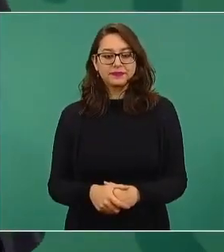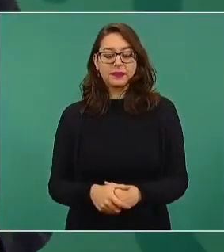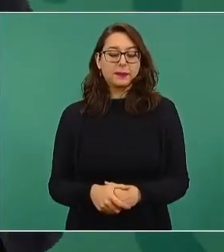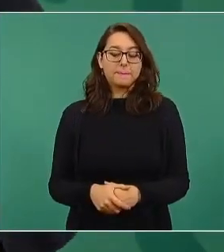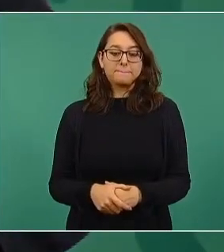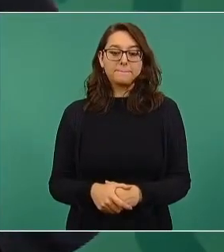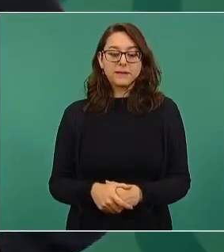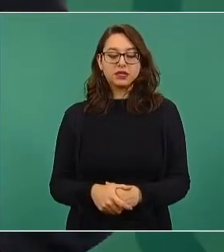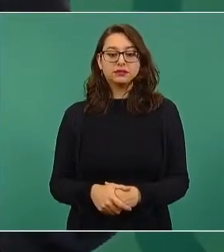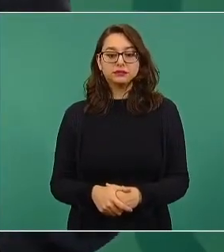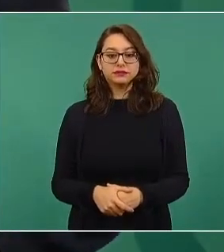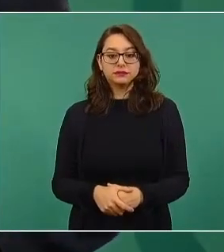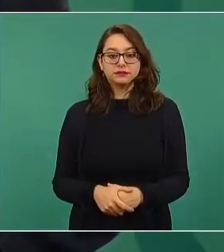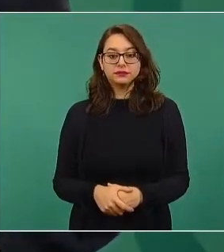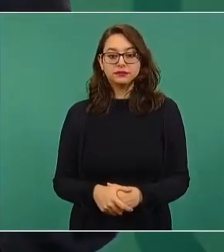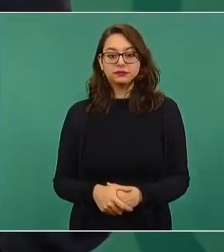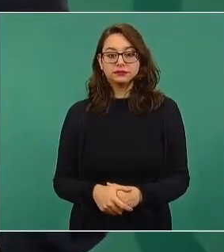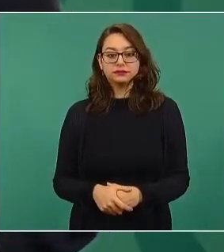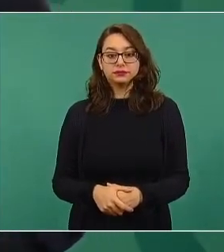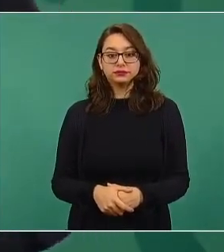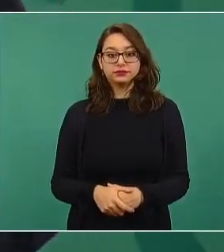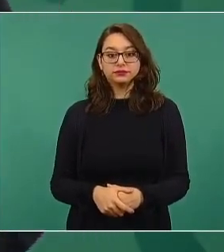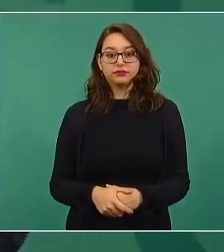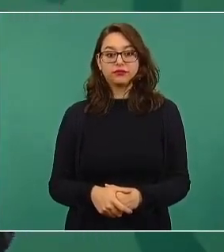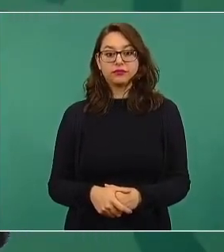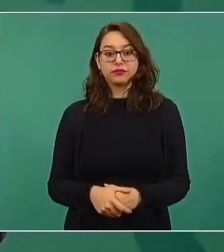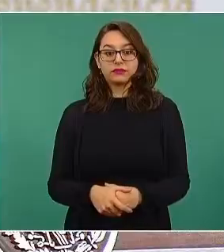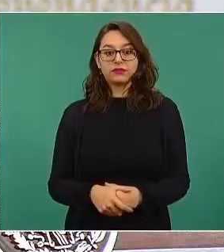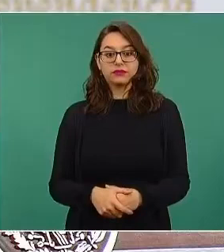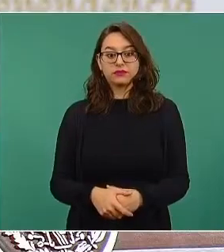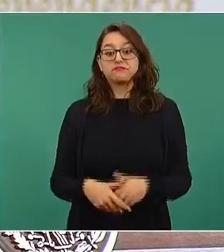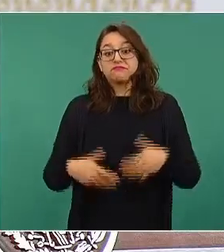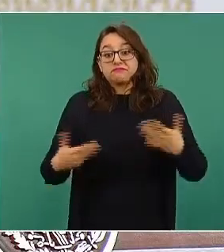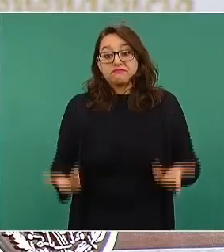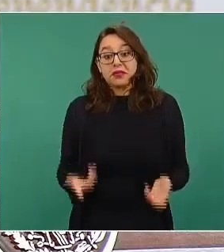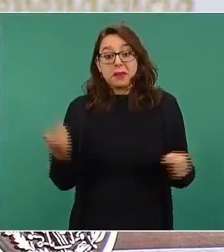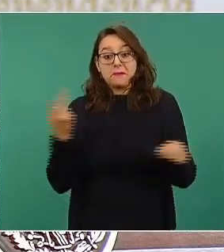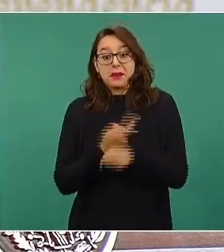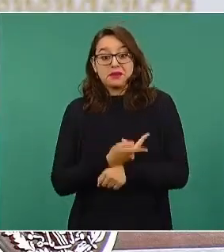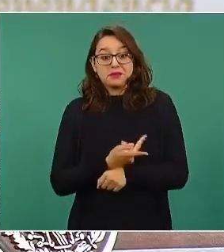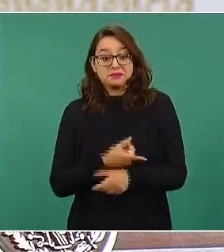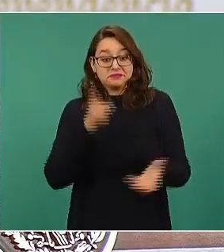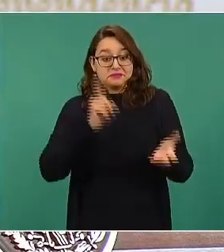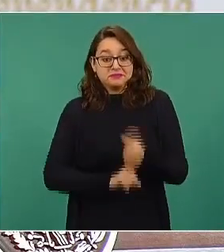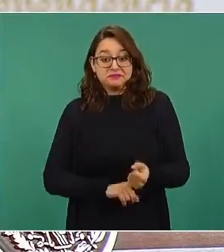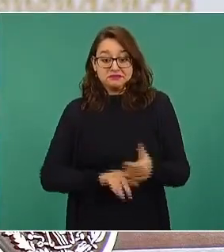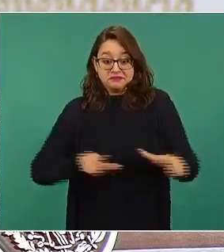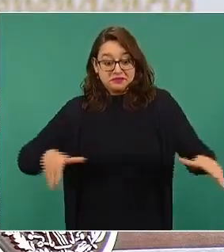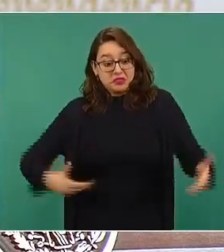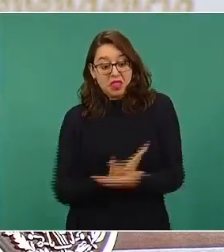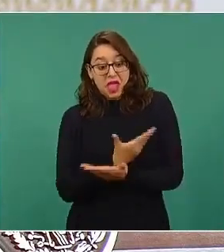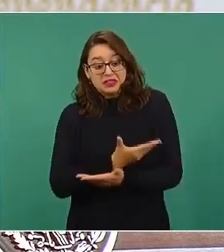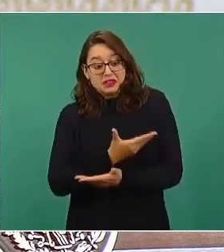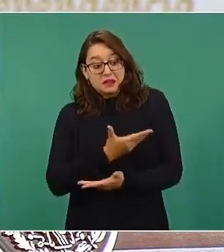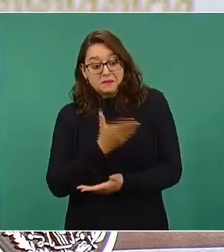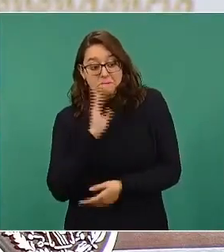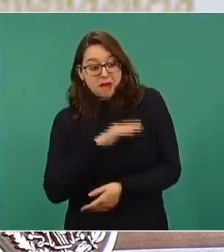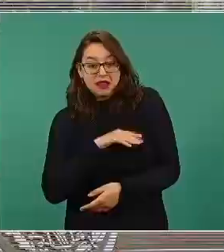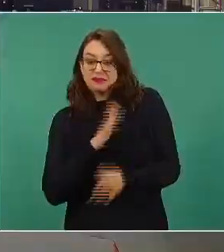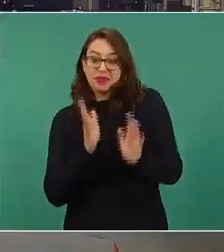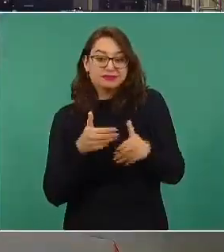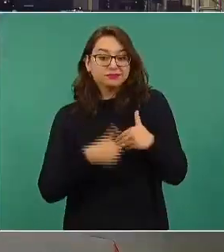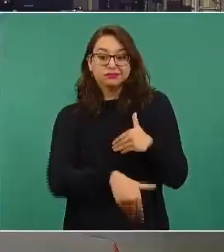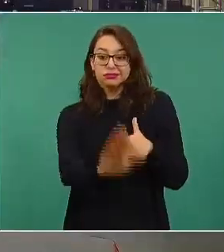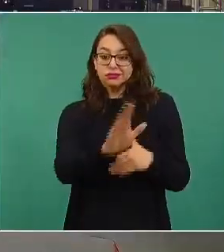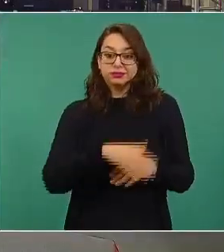Lo que natura no da, Salamanca no otorga. Vamos a dejar un poquito lo